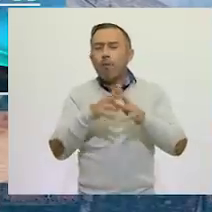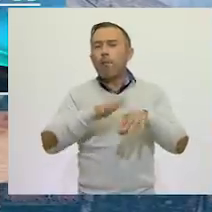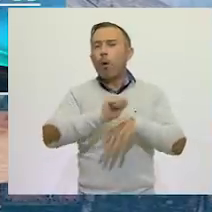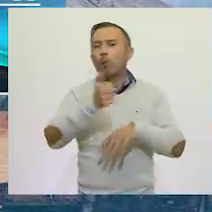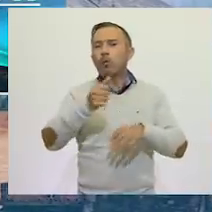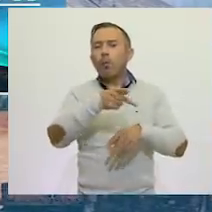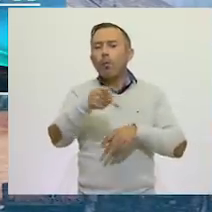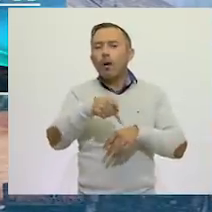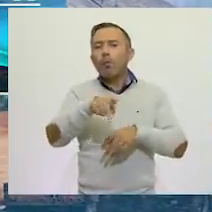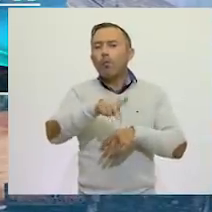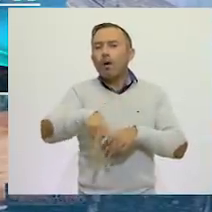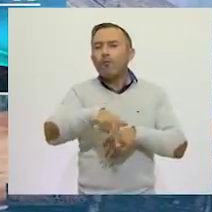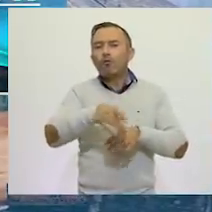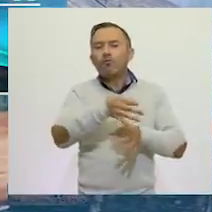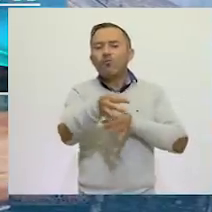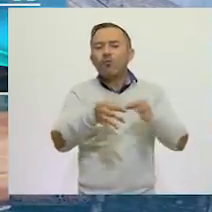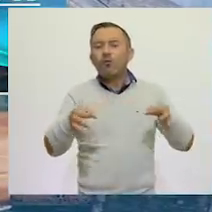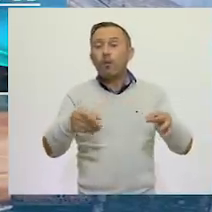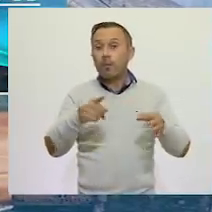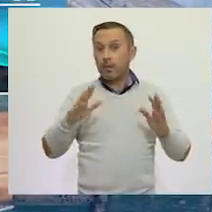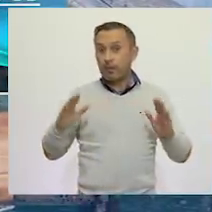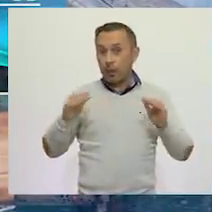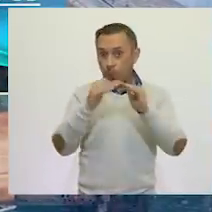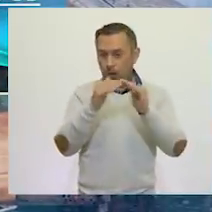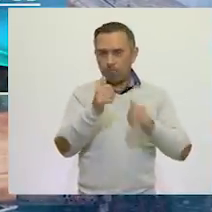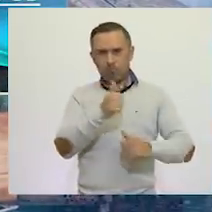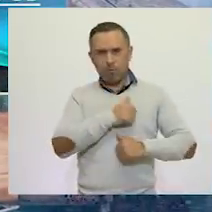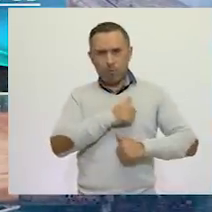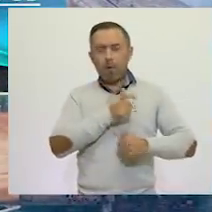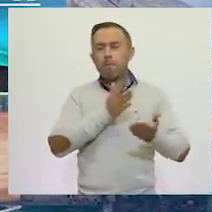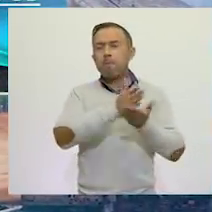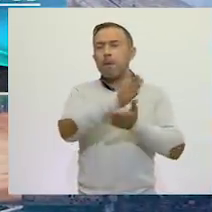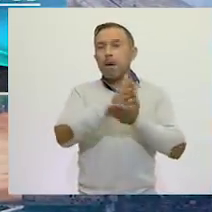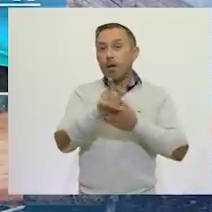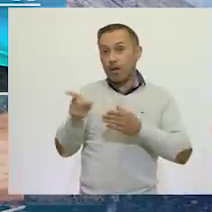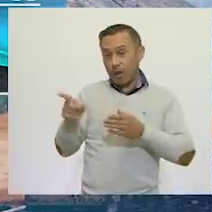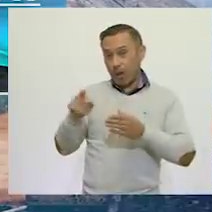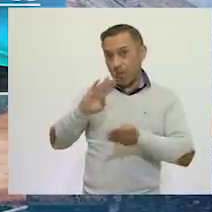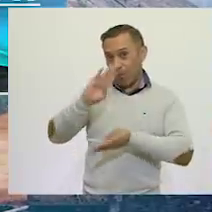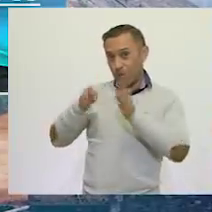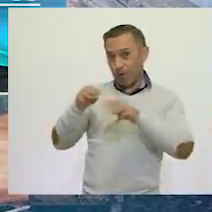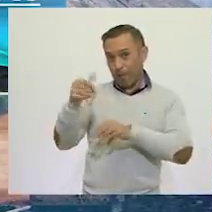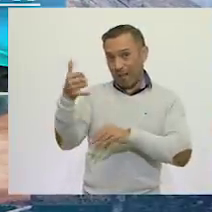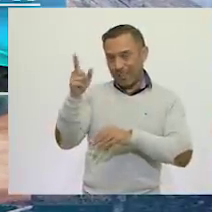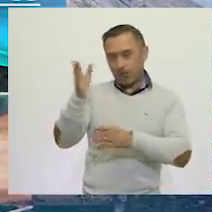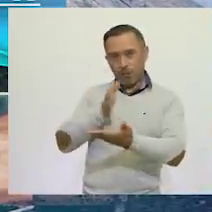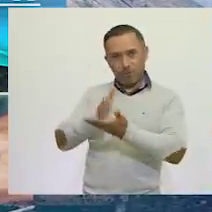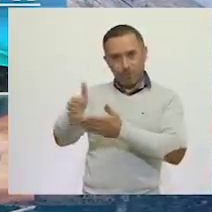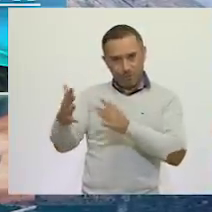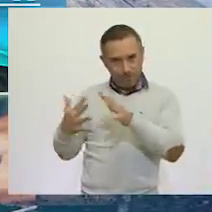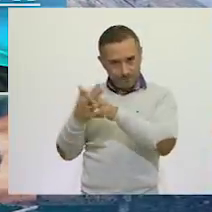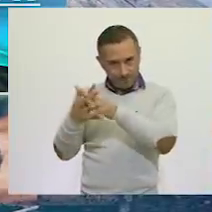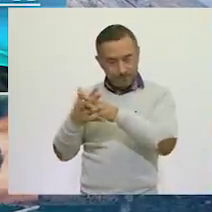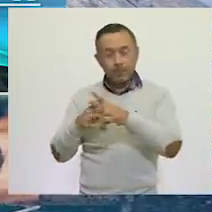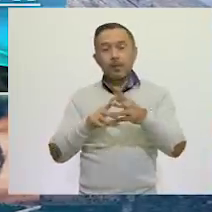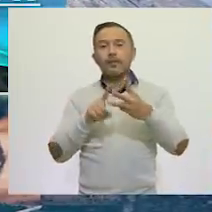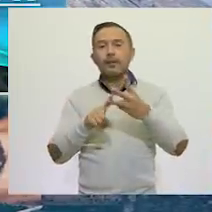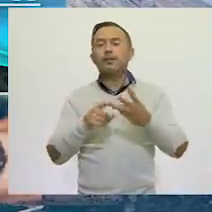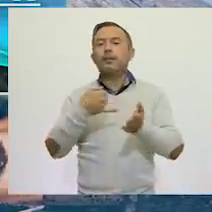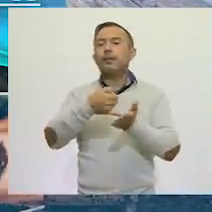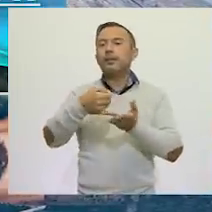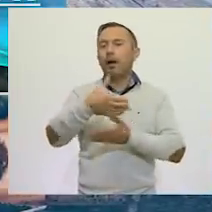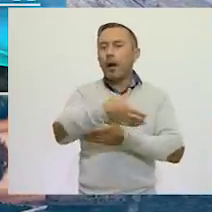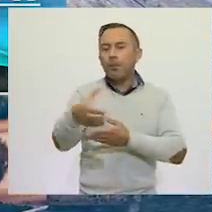que Teotihuacán y sus tropas intervinieron activamente en el mundo maya. 3. Los campesinos,